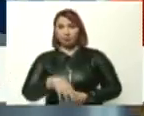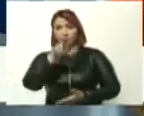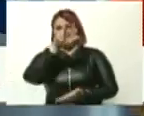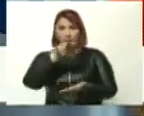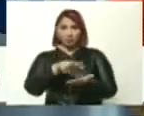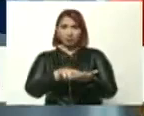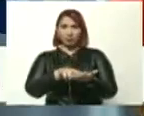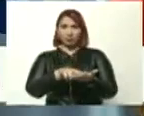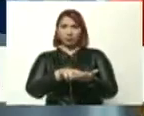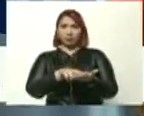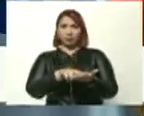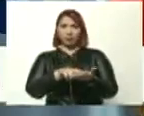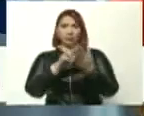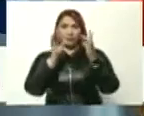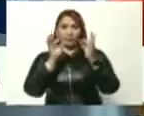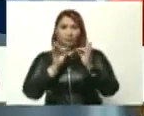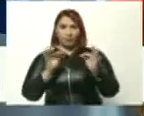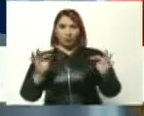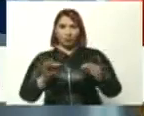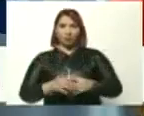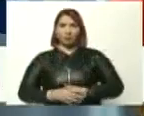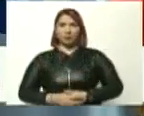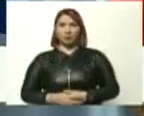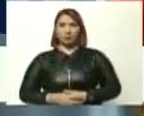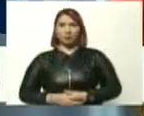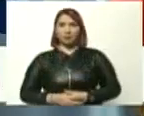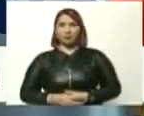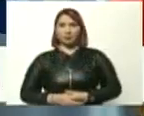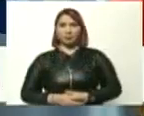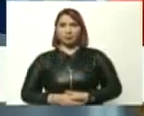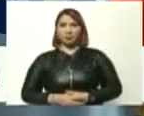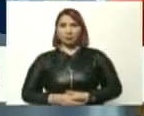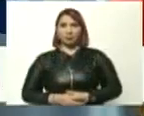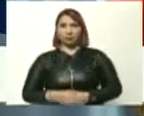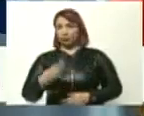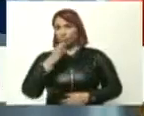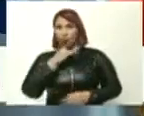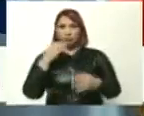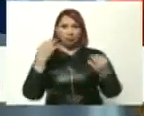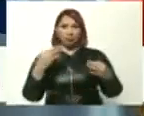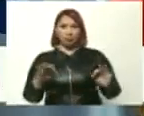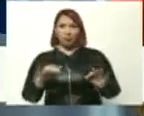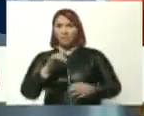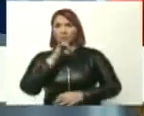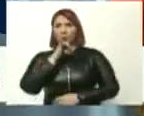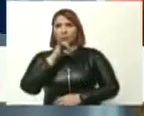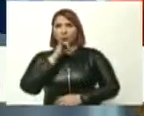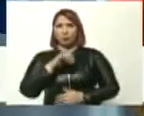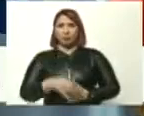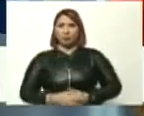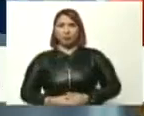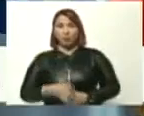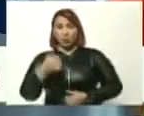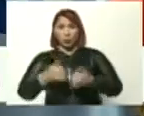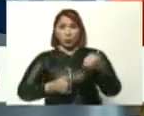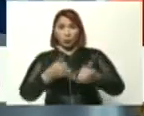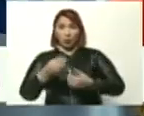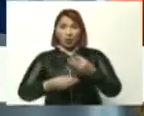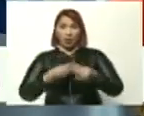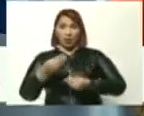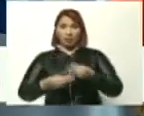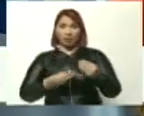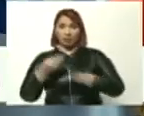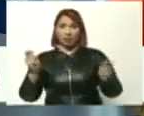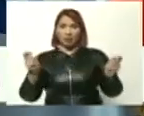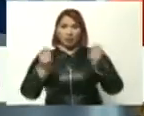certificando de manera obviamente irregular una información, lo cual conlleva a la